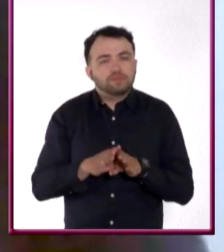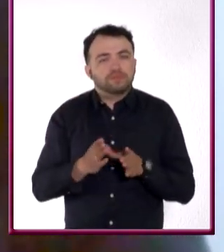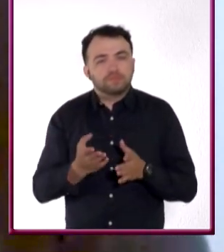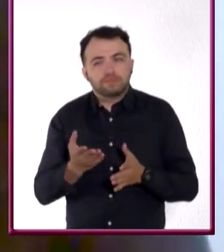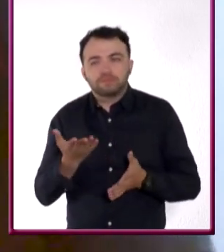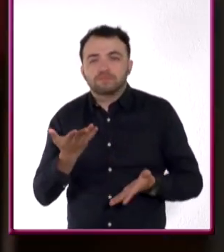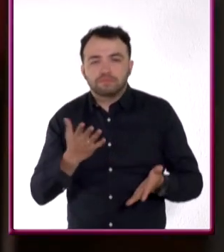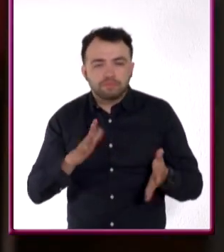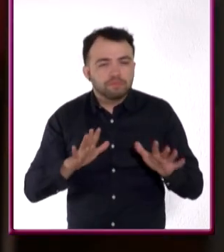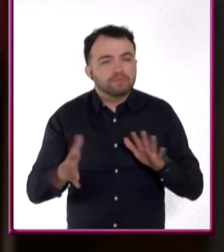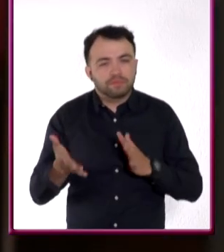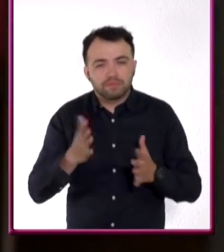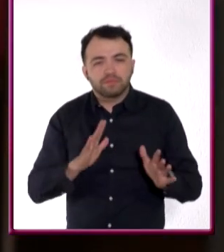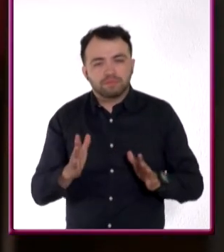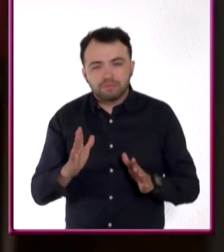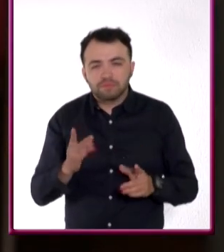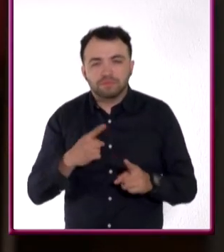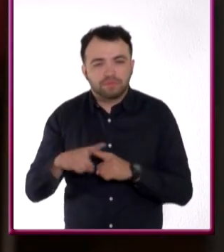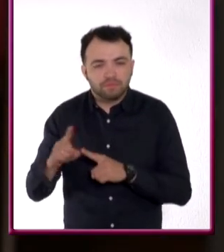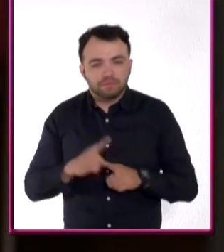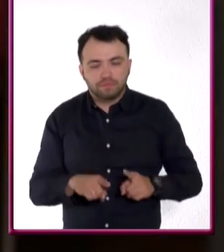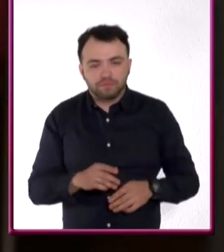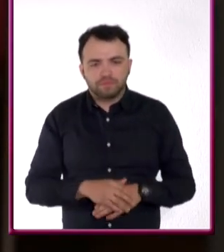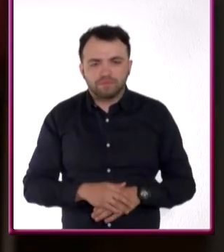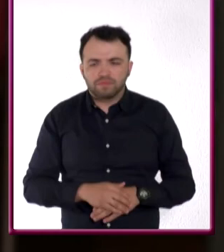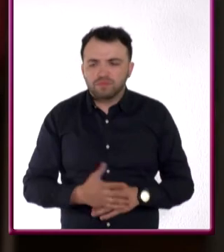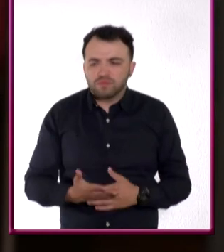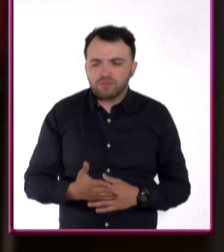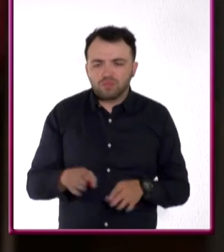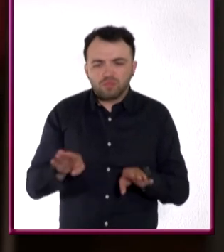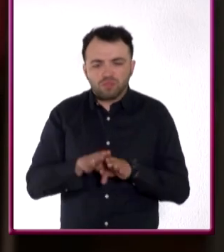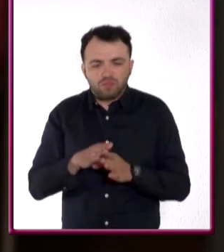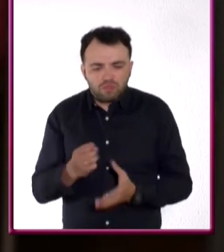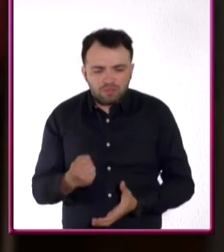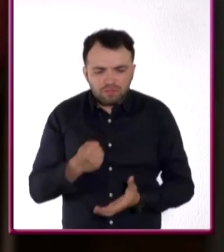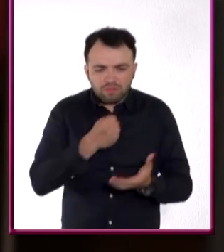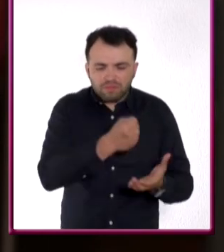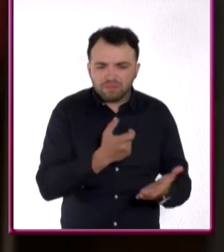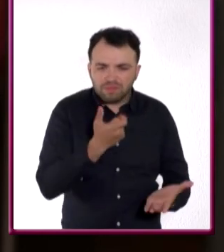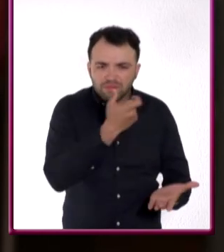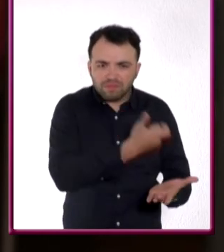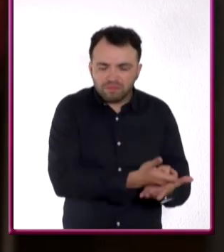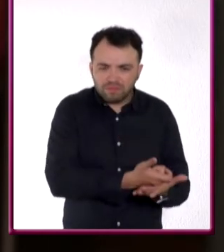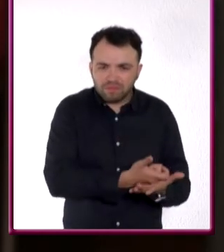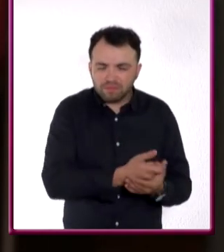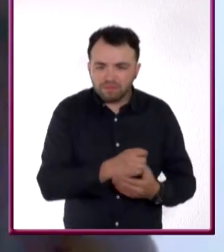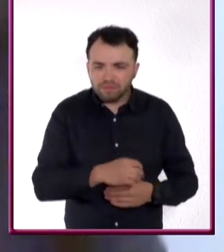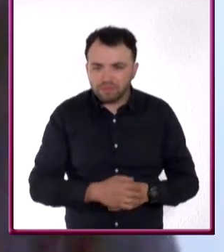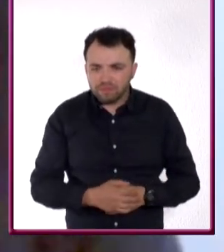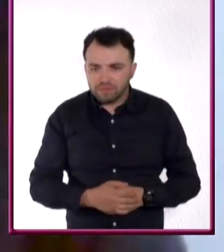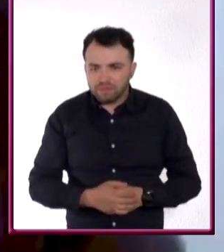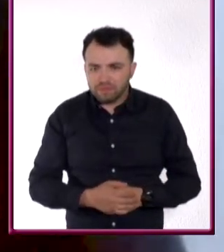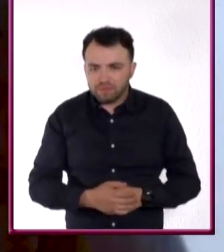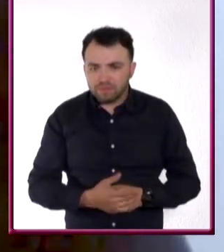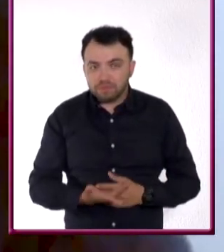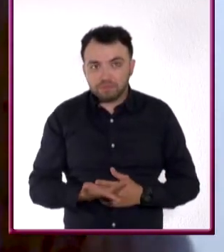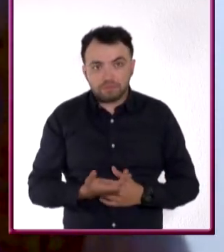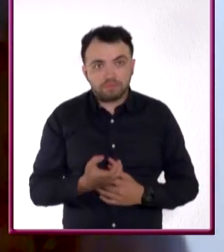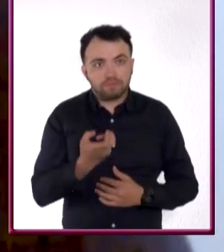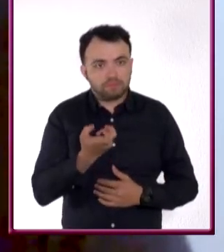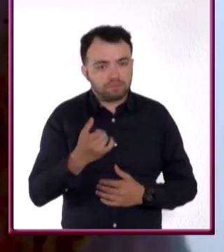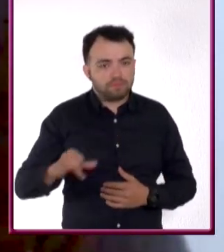primera definición. ¿Y cómo se invierte en la bolsa de valores? ¿Cuáles son sus ventajas y sus desventajas? Eso también